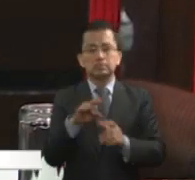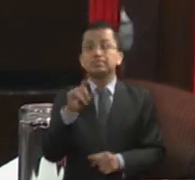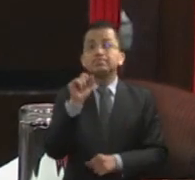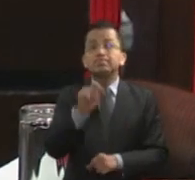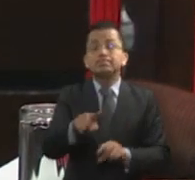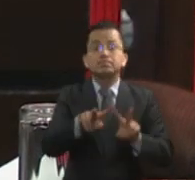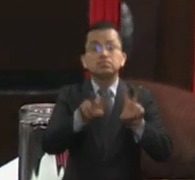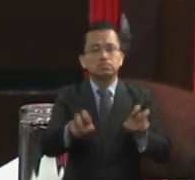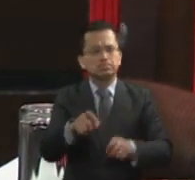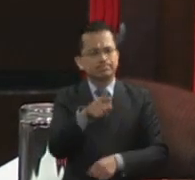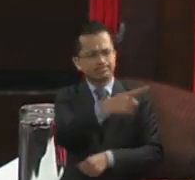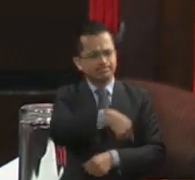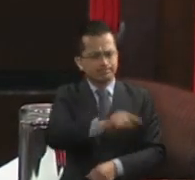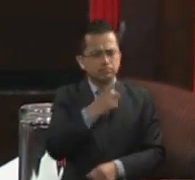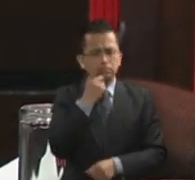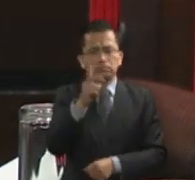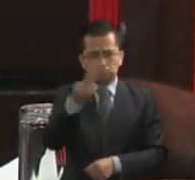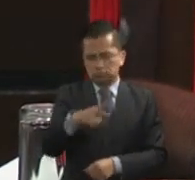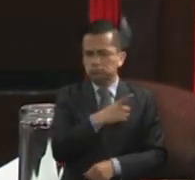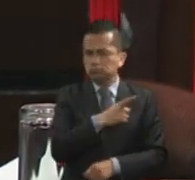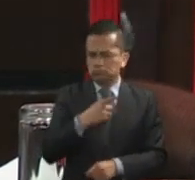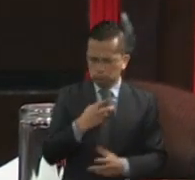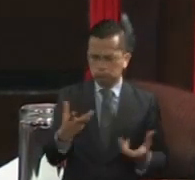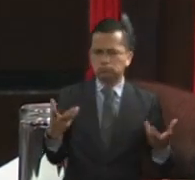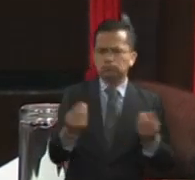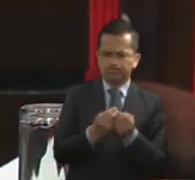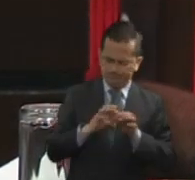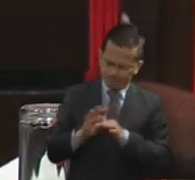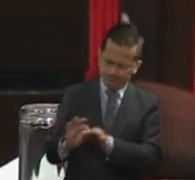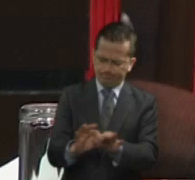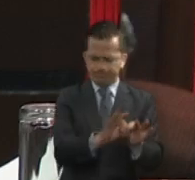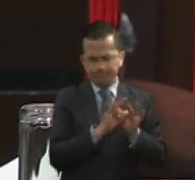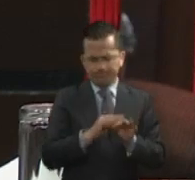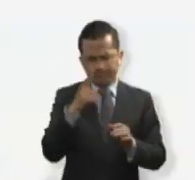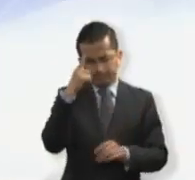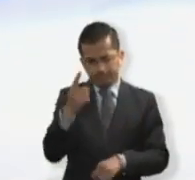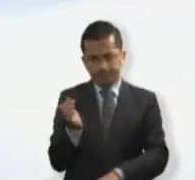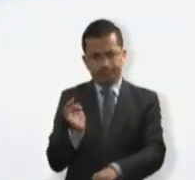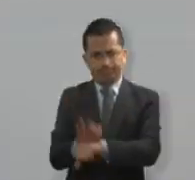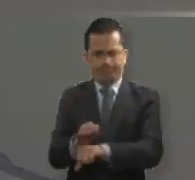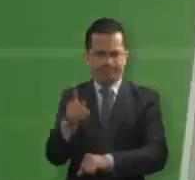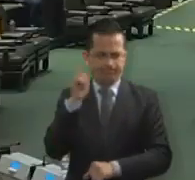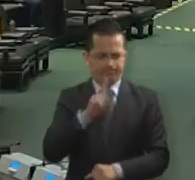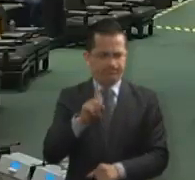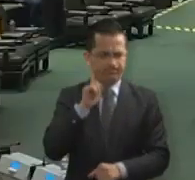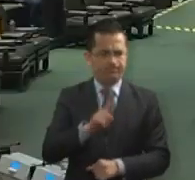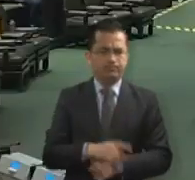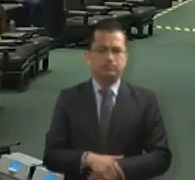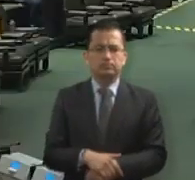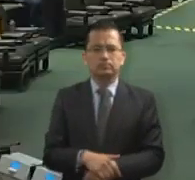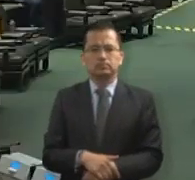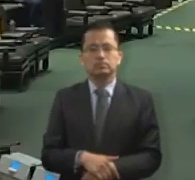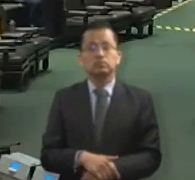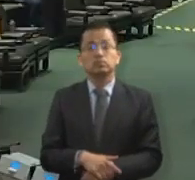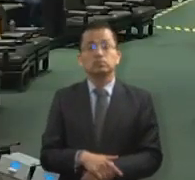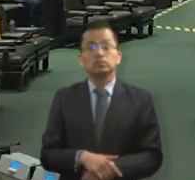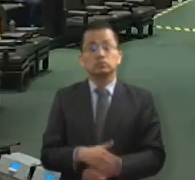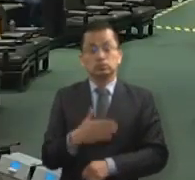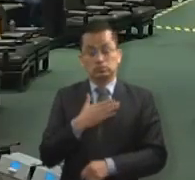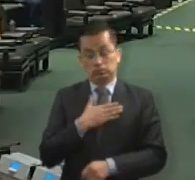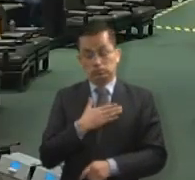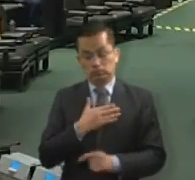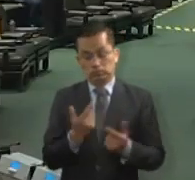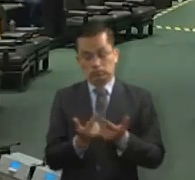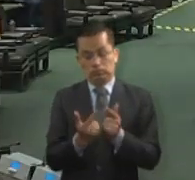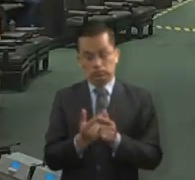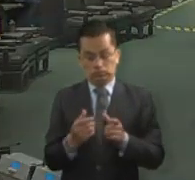importancia de solidarizarse y celebraron esta decisión tomada por la mesa directiva. A nombre del grupo parlamentario